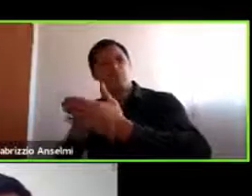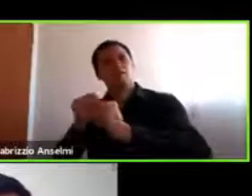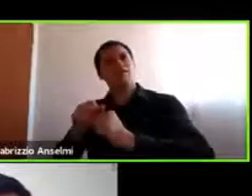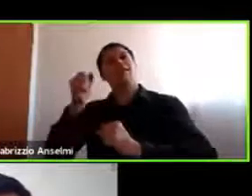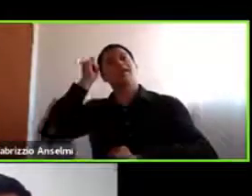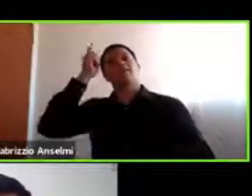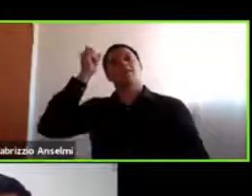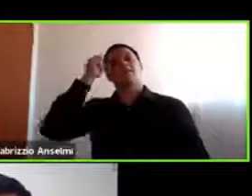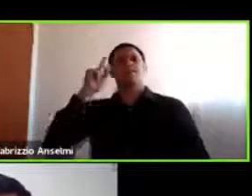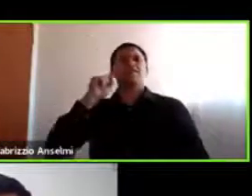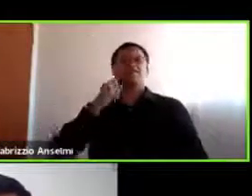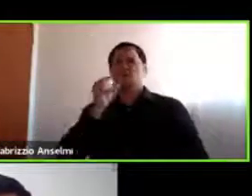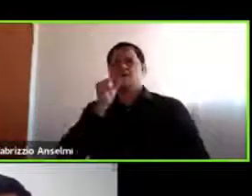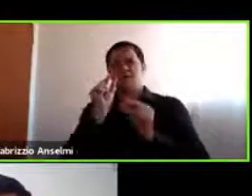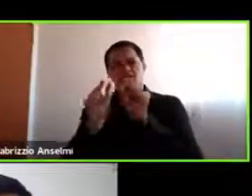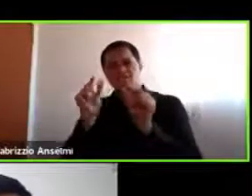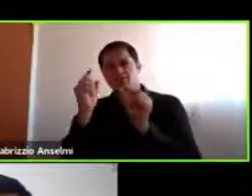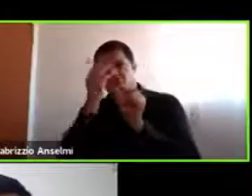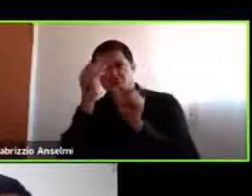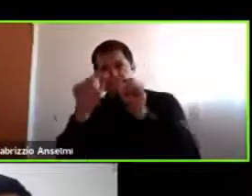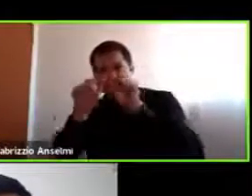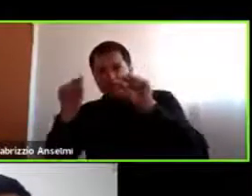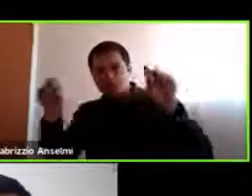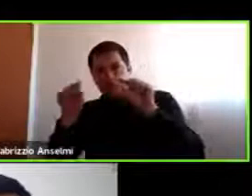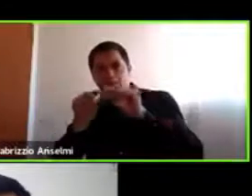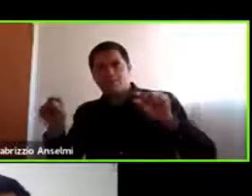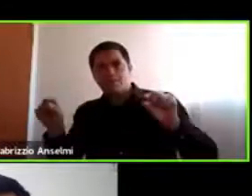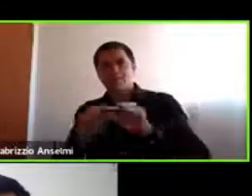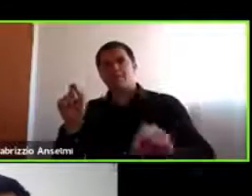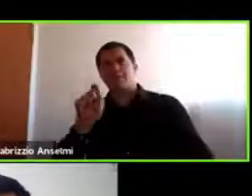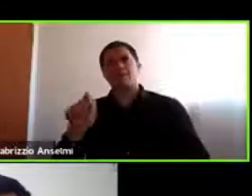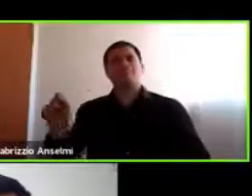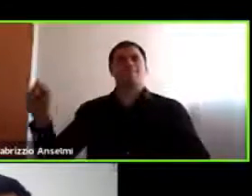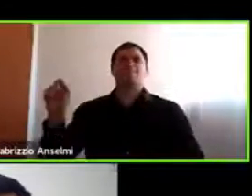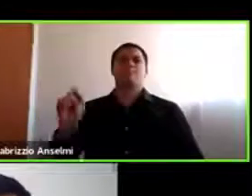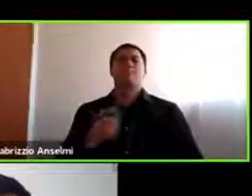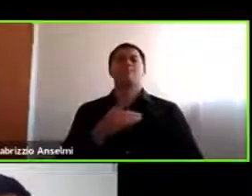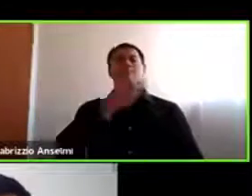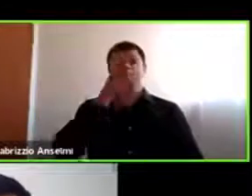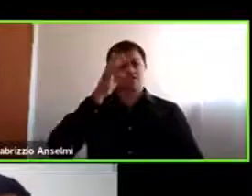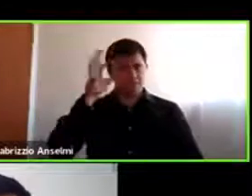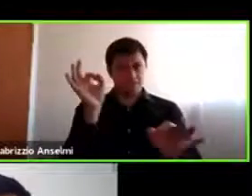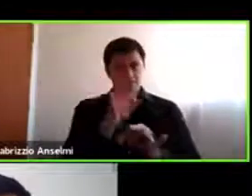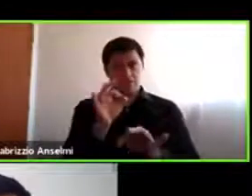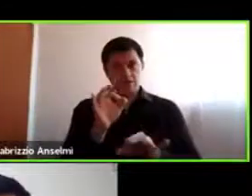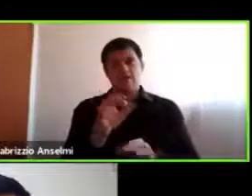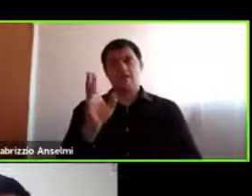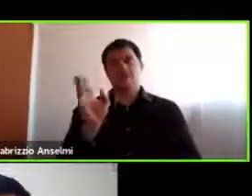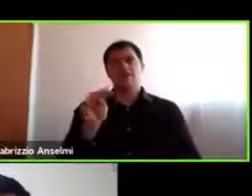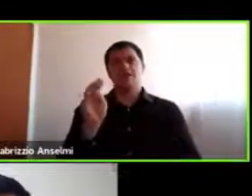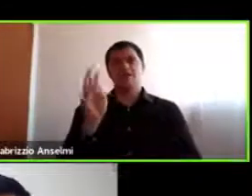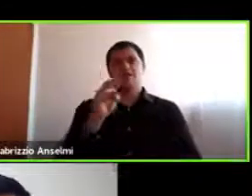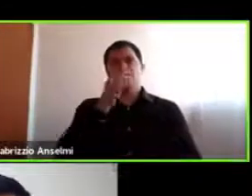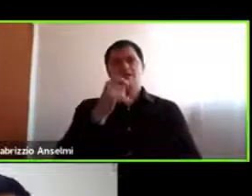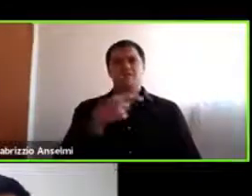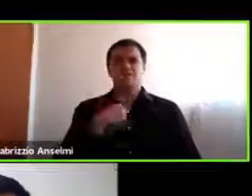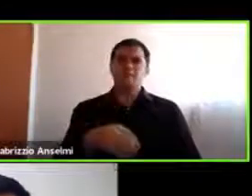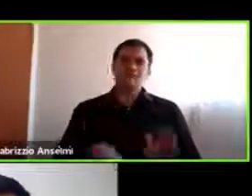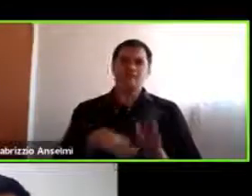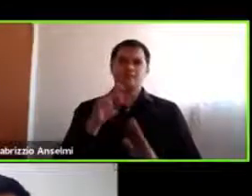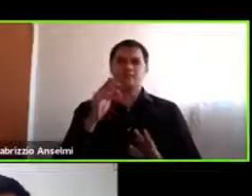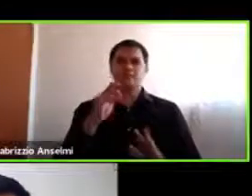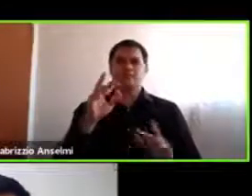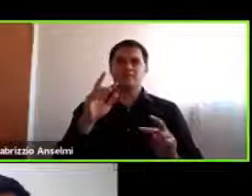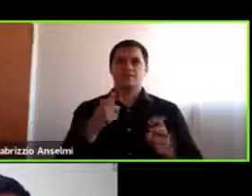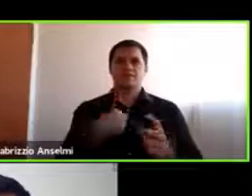esas cosas negritas que están ahí debajo del texto entonces yo le recomendaría a esta mamá que más que usar una estrategia o sea